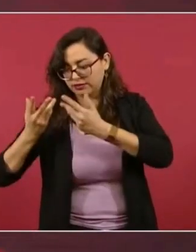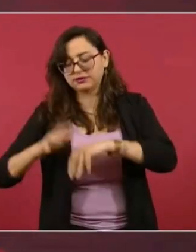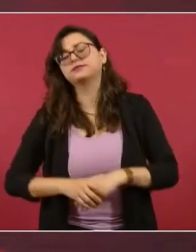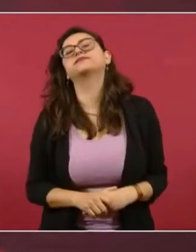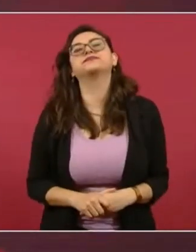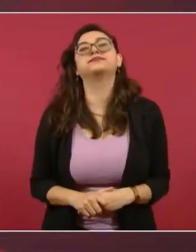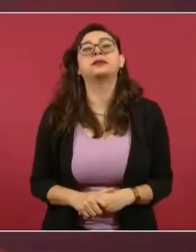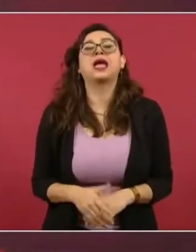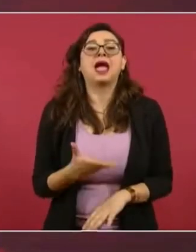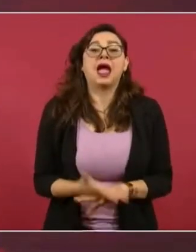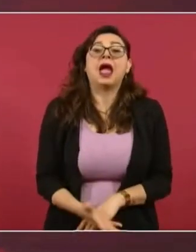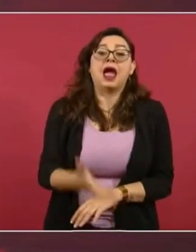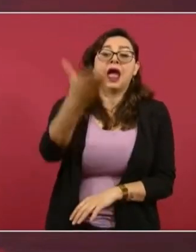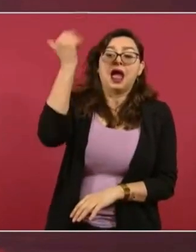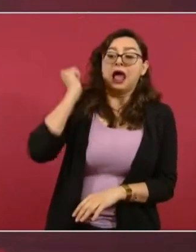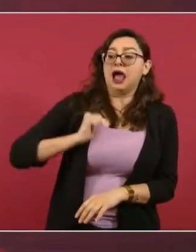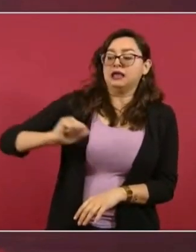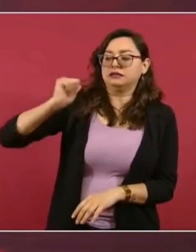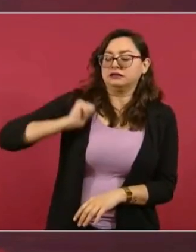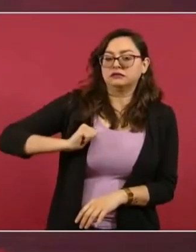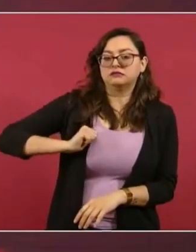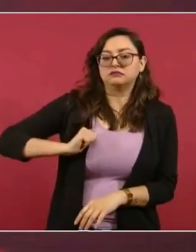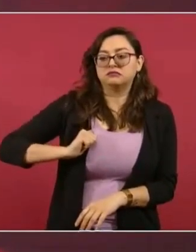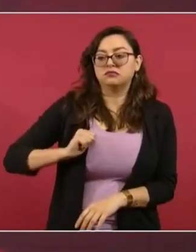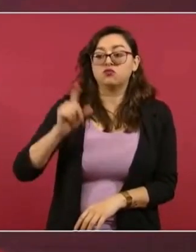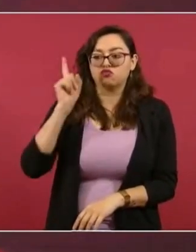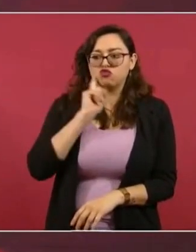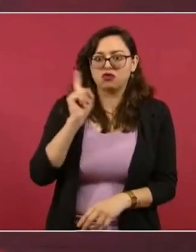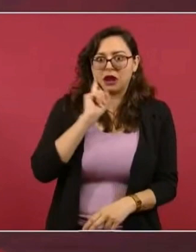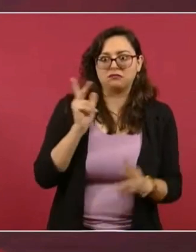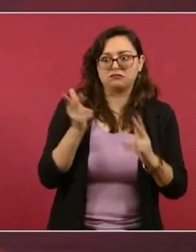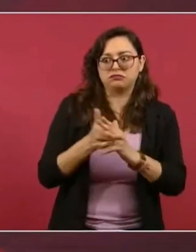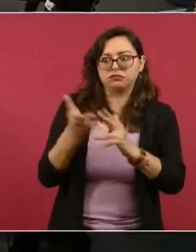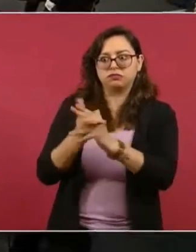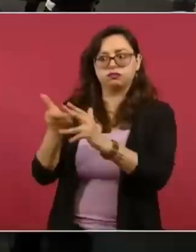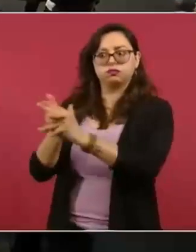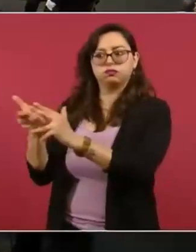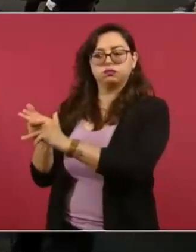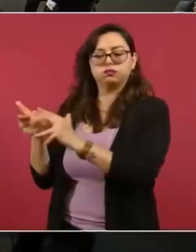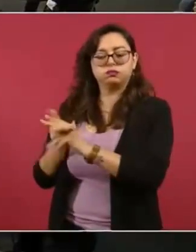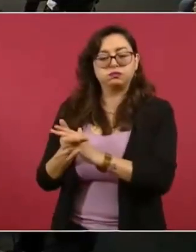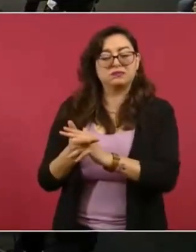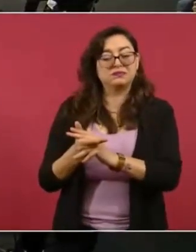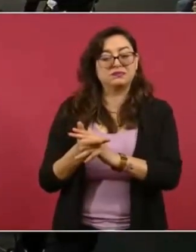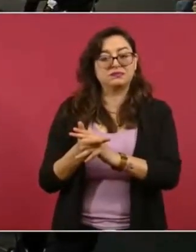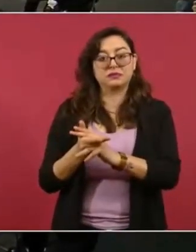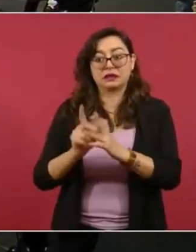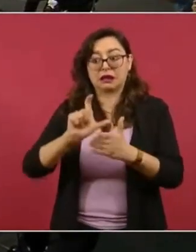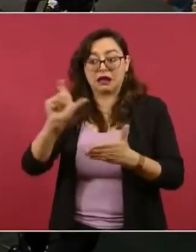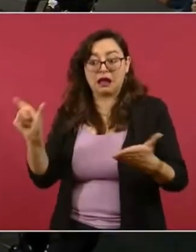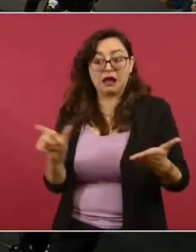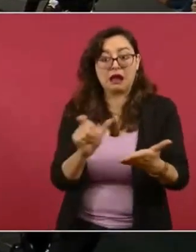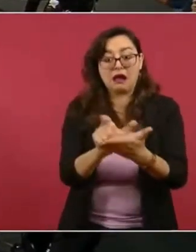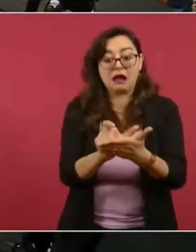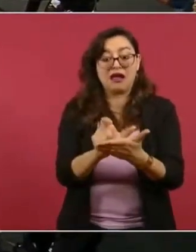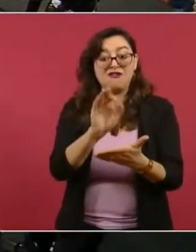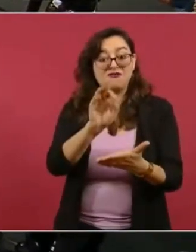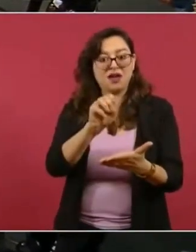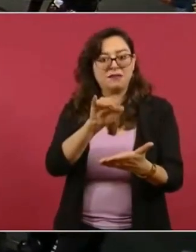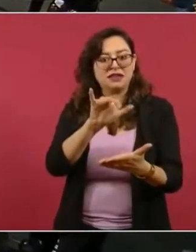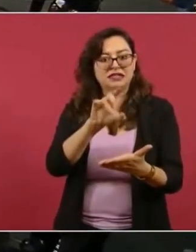empieza a hacerse la clasificación prácticamente al inicio de nuestro